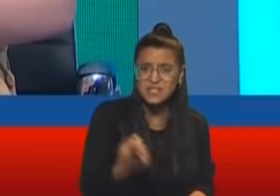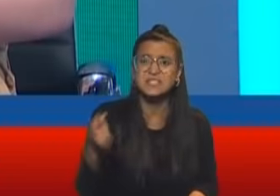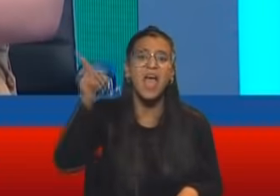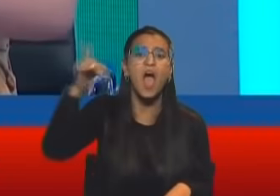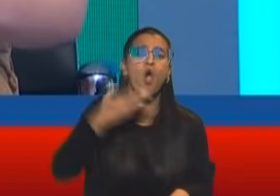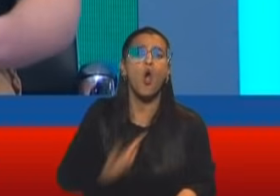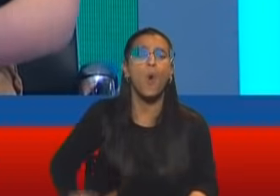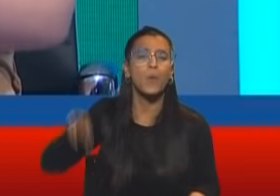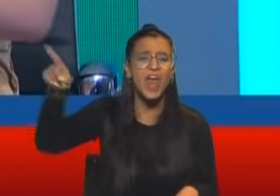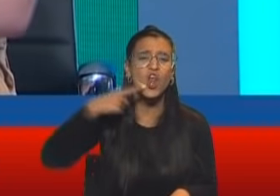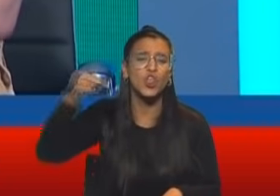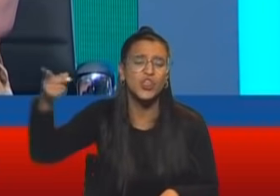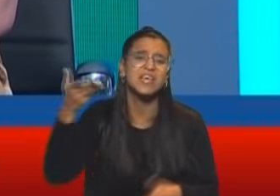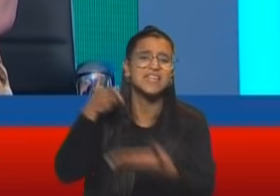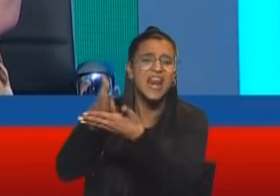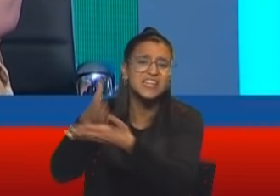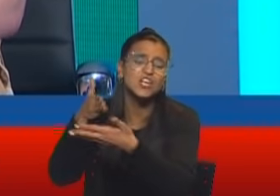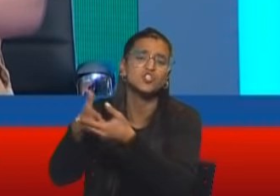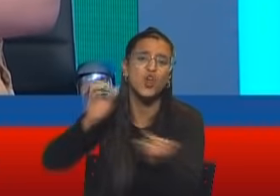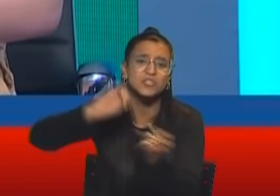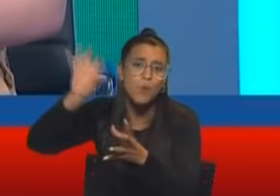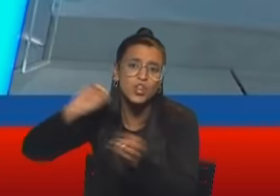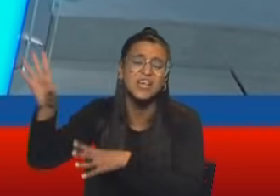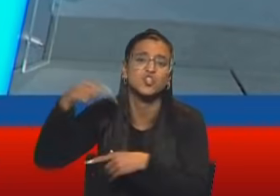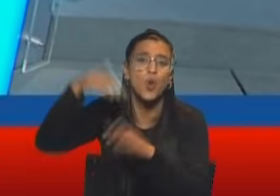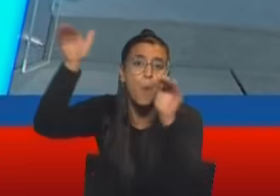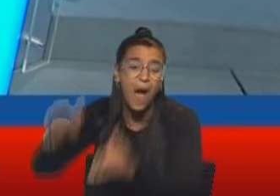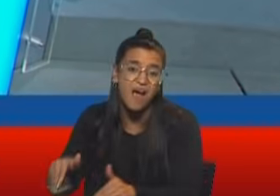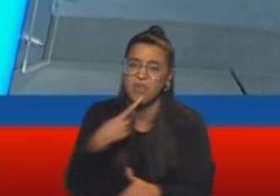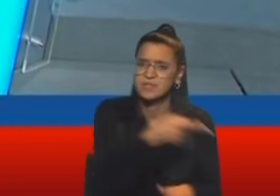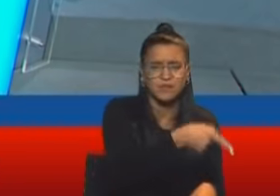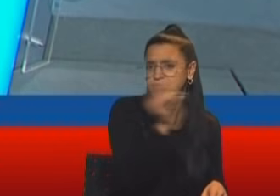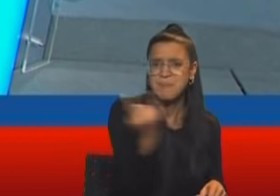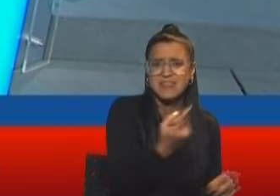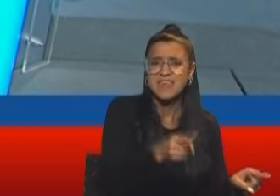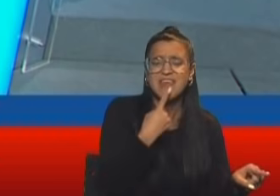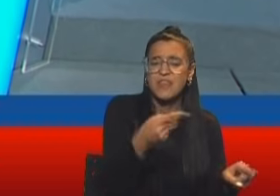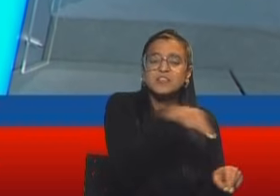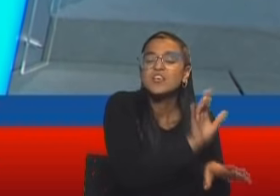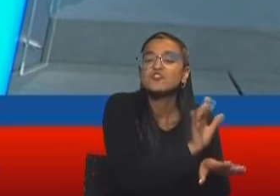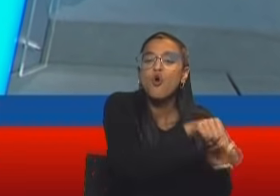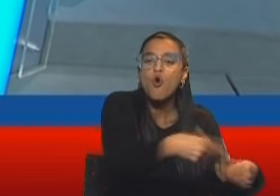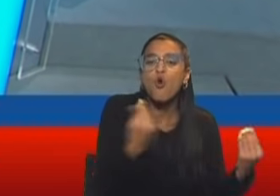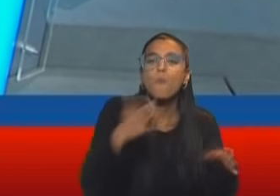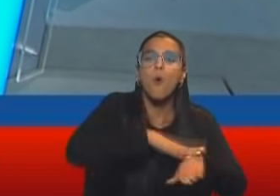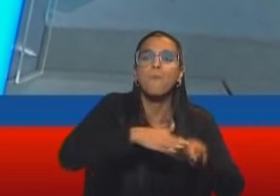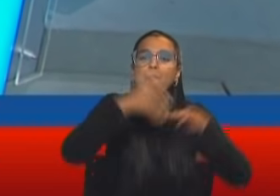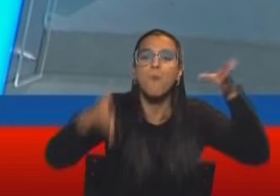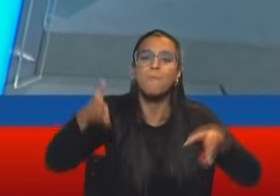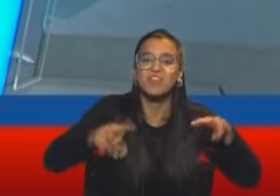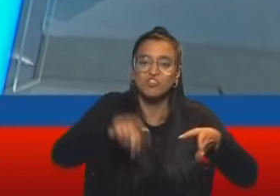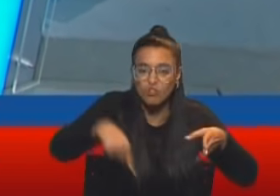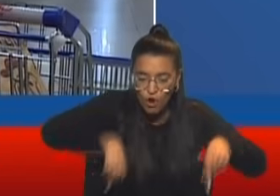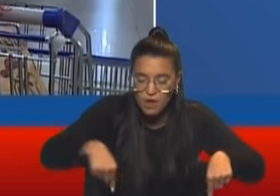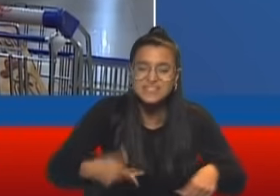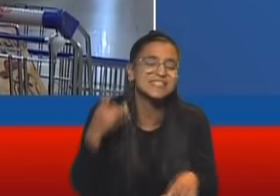gobierno de que esto tiene que ver gracias a las restricciones a las exportaciones, diciendo esto en realidad tiene que ver por un componente estacional, siempre en